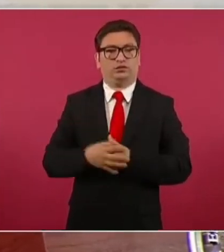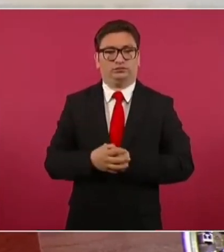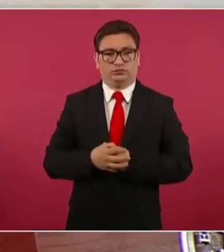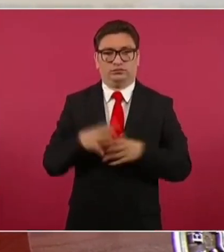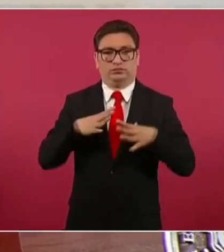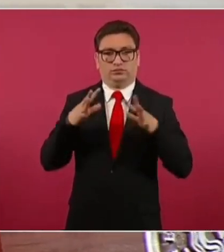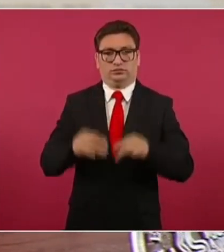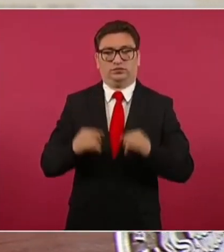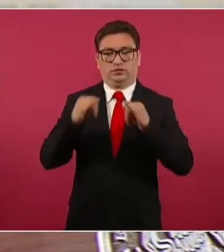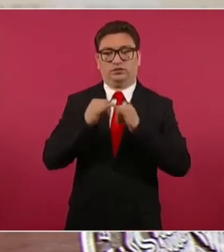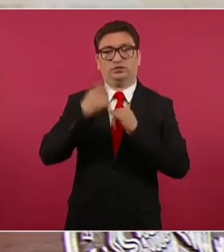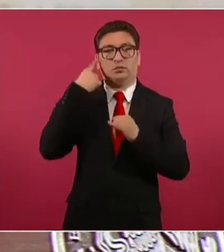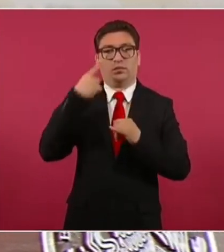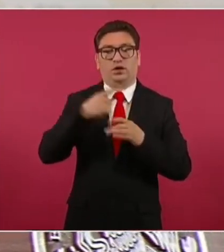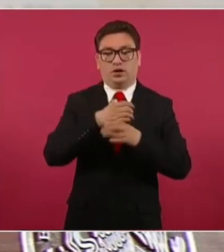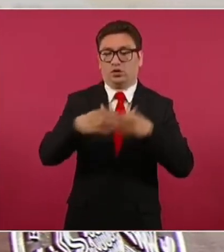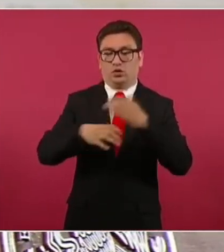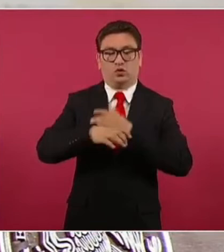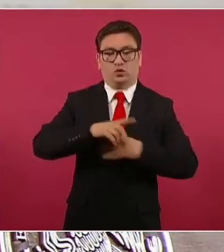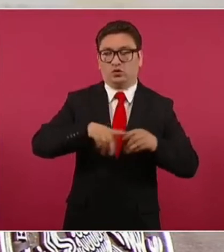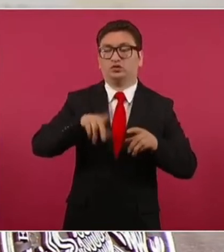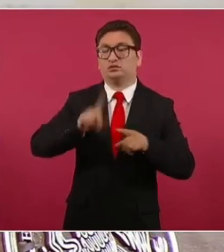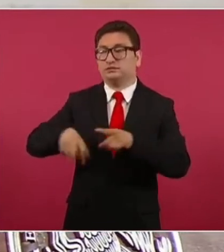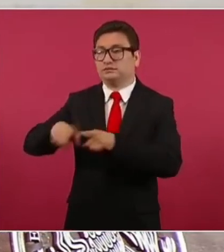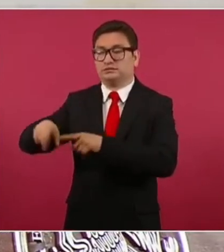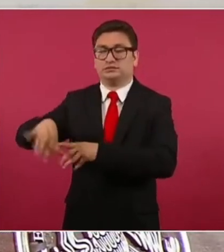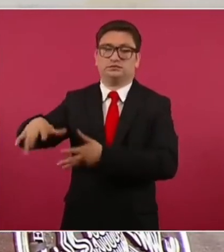el instituto para devolverle al pueblo lo robado,